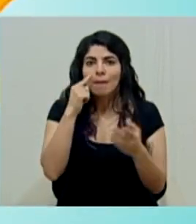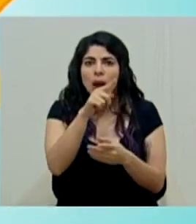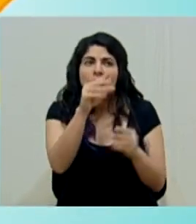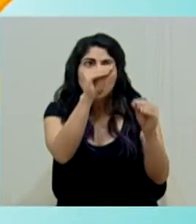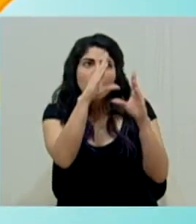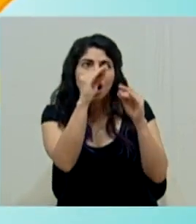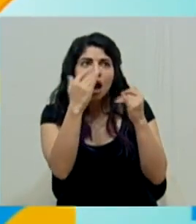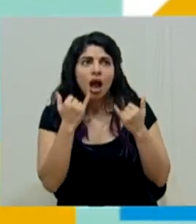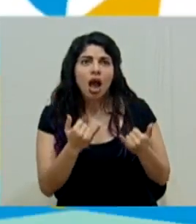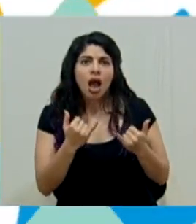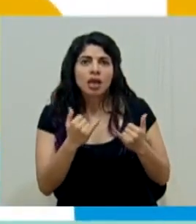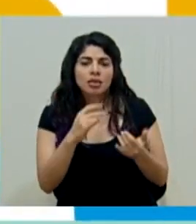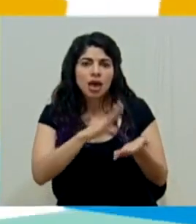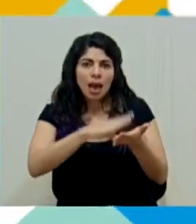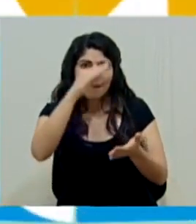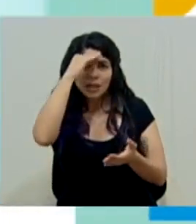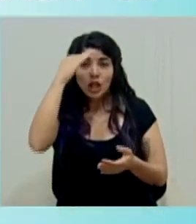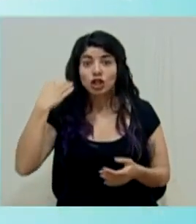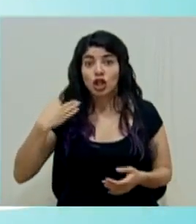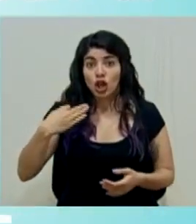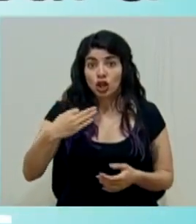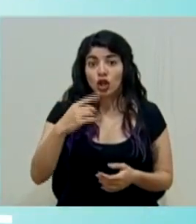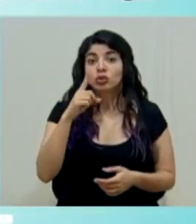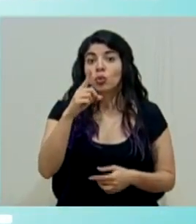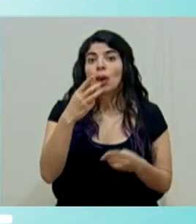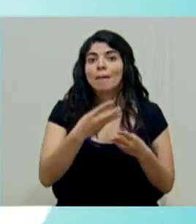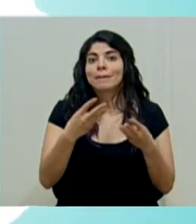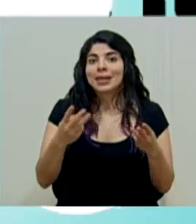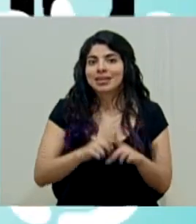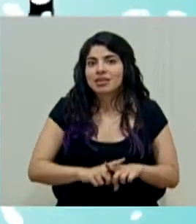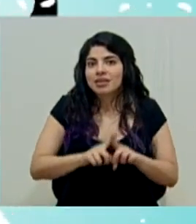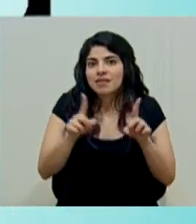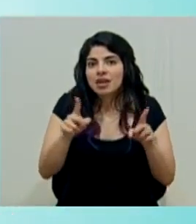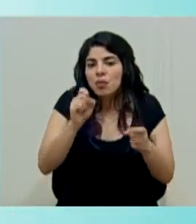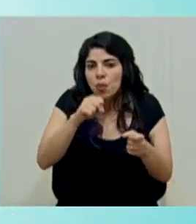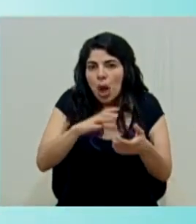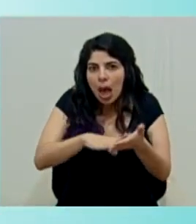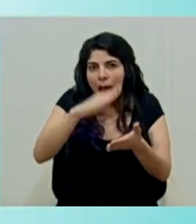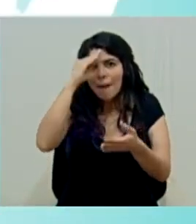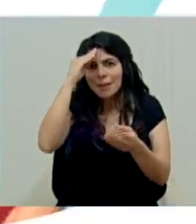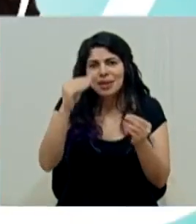día con tu aprendizaje. Cada día, una asignatura diferente que aprenderás de